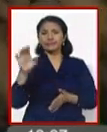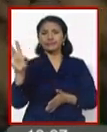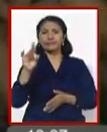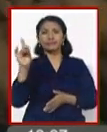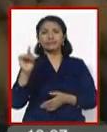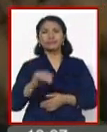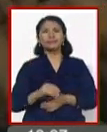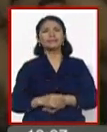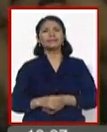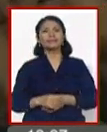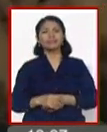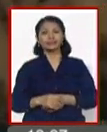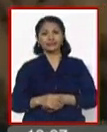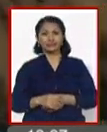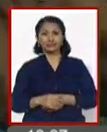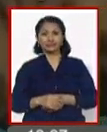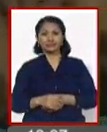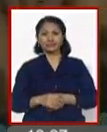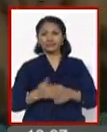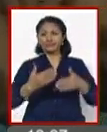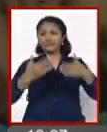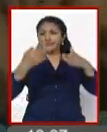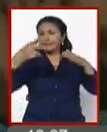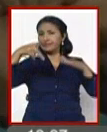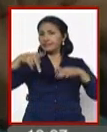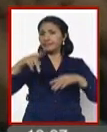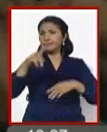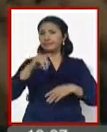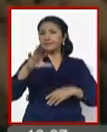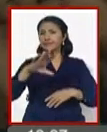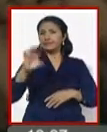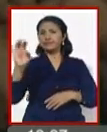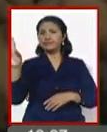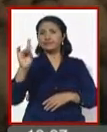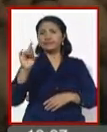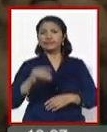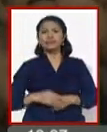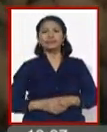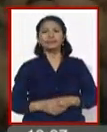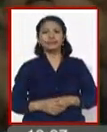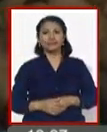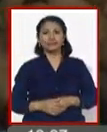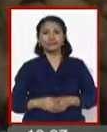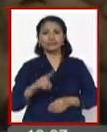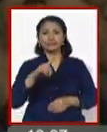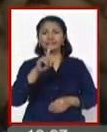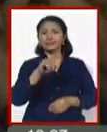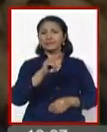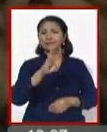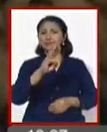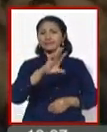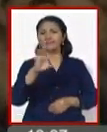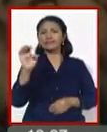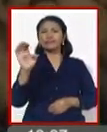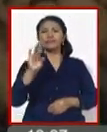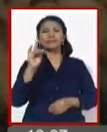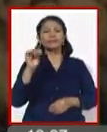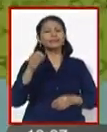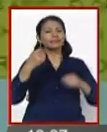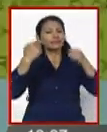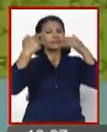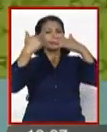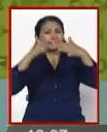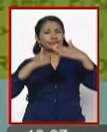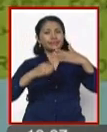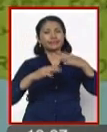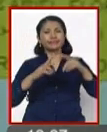1.300 bolivianos, para la categoría P la suma de 1.400 bolivianos y 1.600 bolivianos para otra